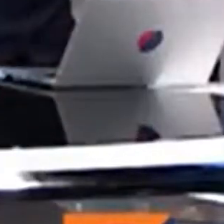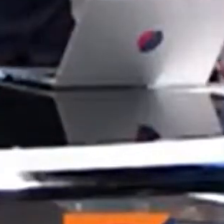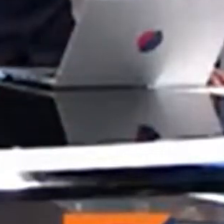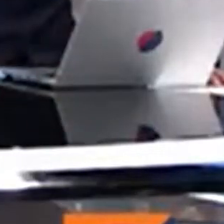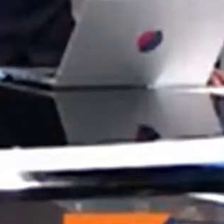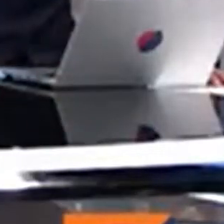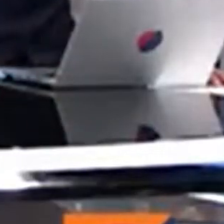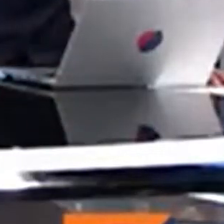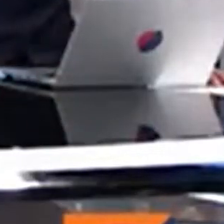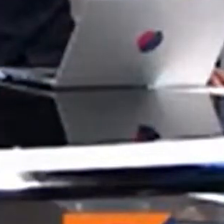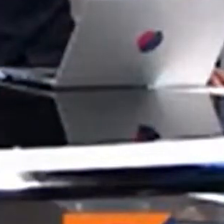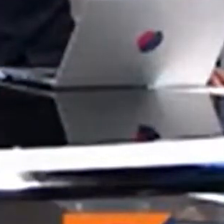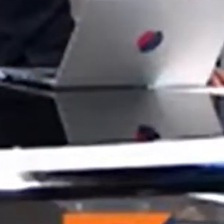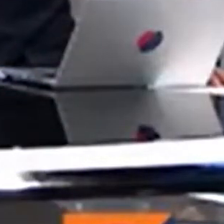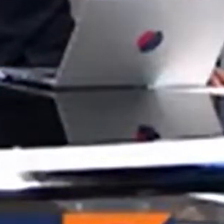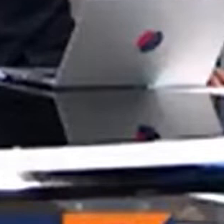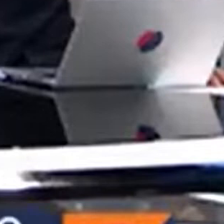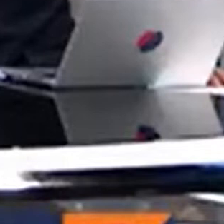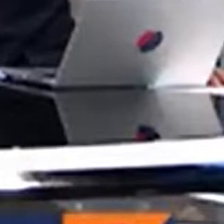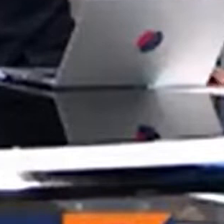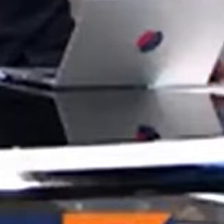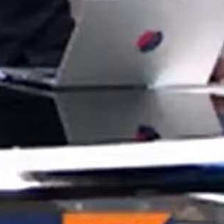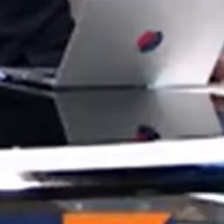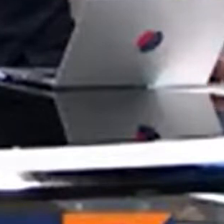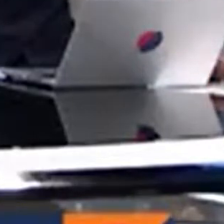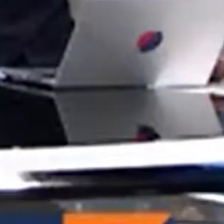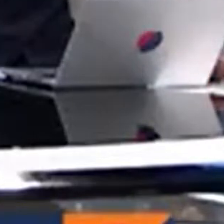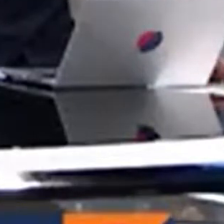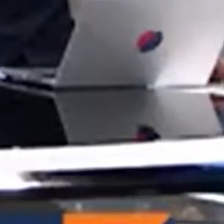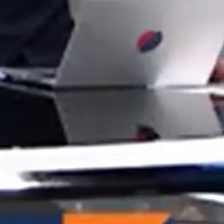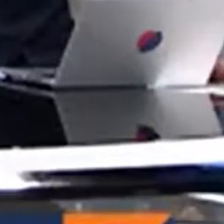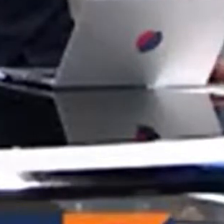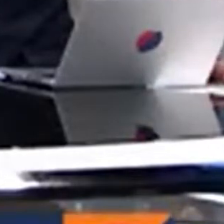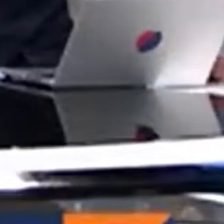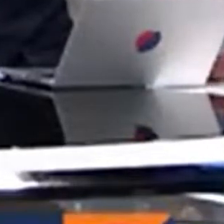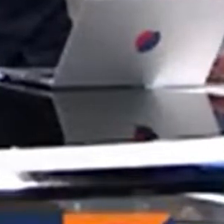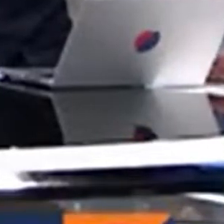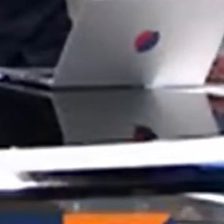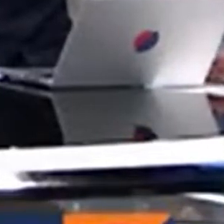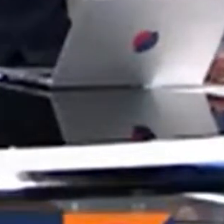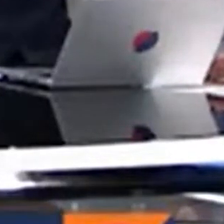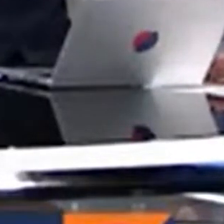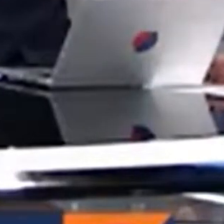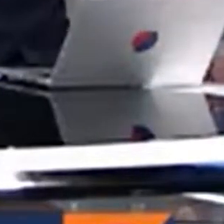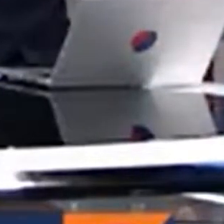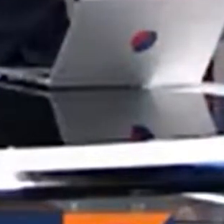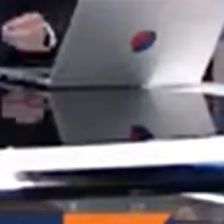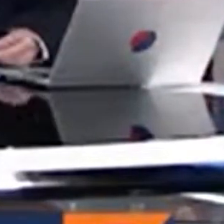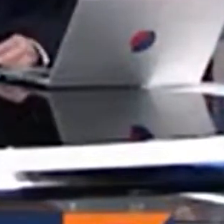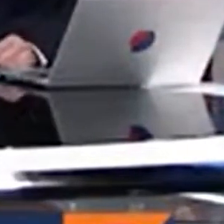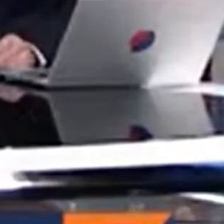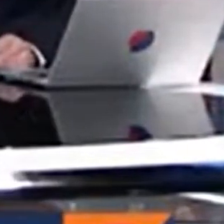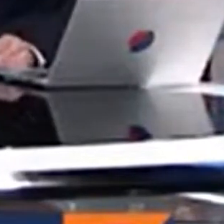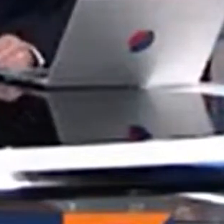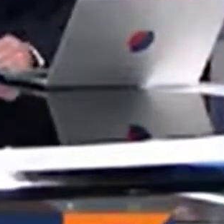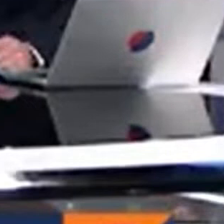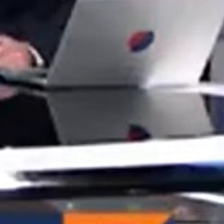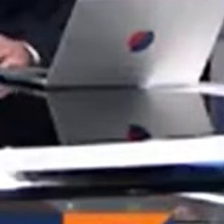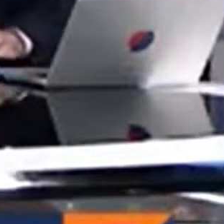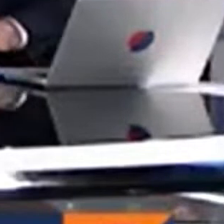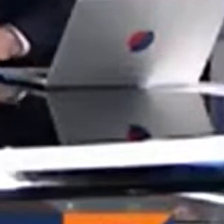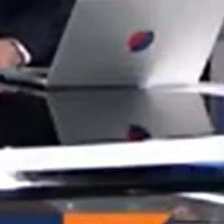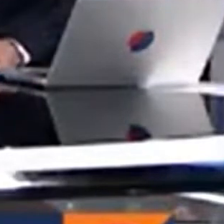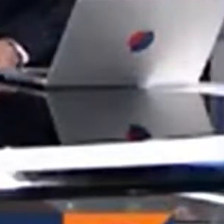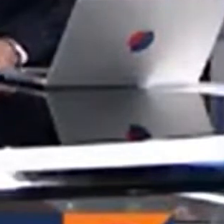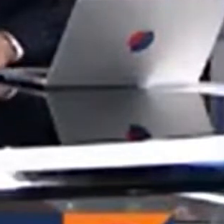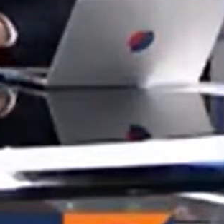General, buenas tardes y mucha atención que el presidente Petro hizo una enérgica intervención ante el Pleno de la Asamblea General de las Naciones Unidas.